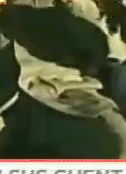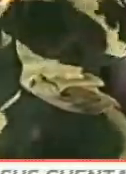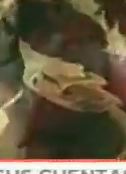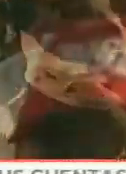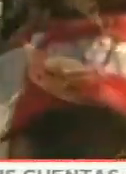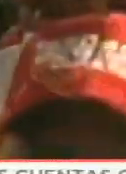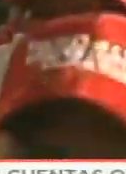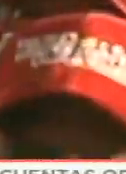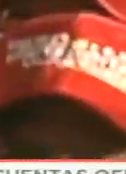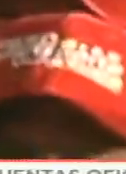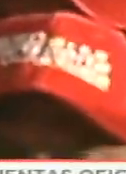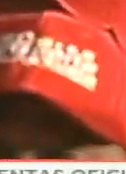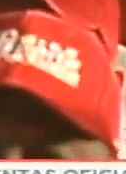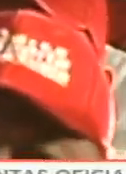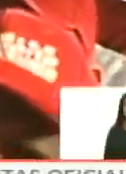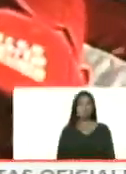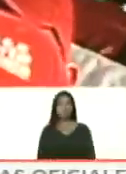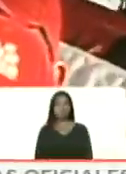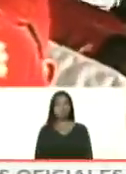La Universidad